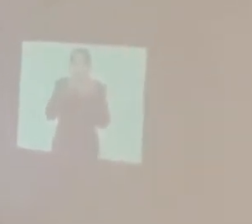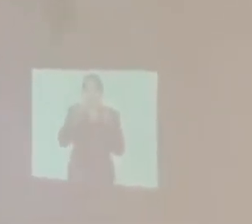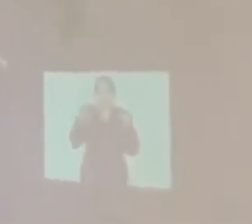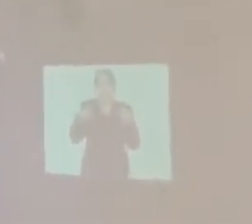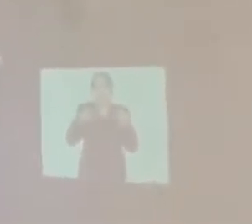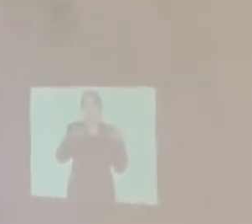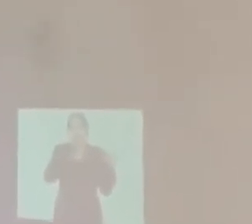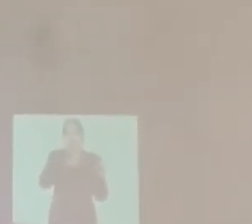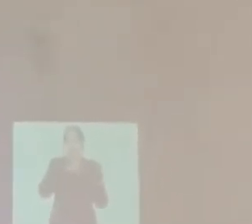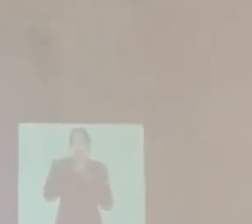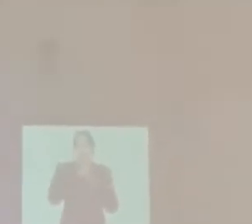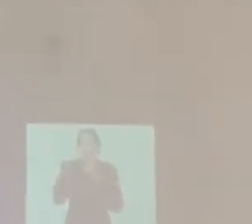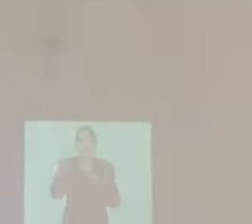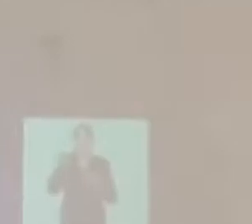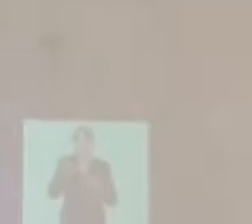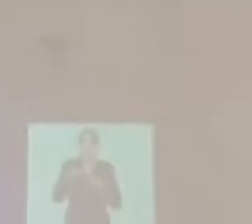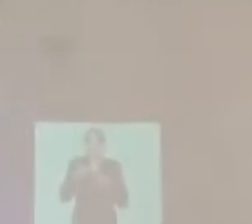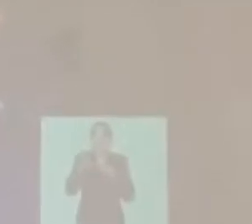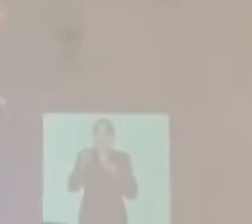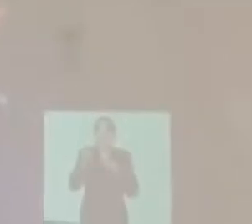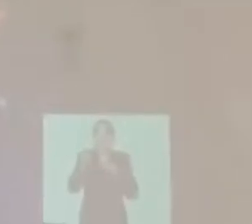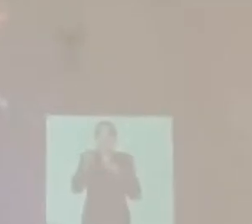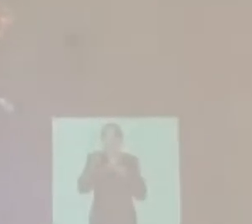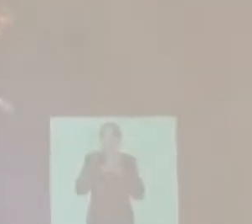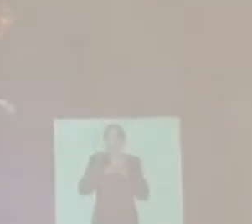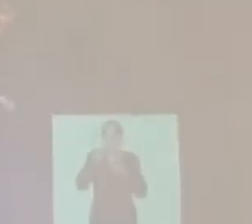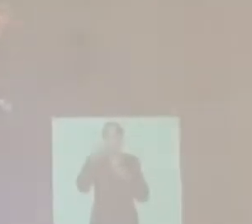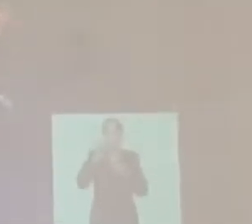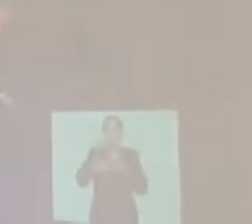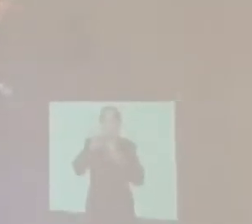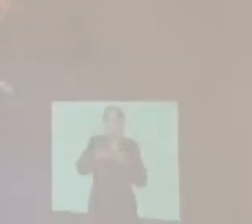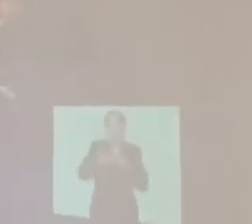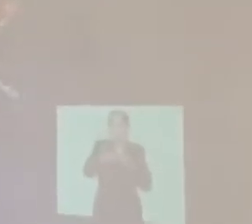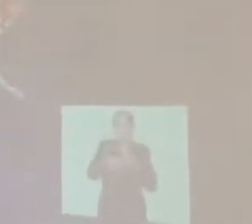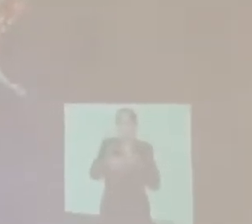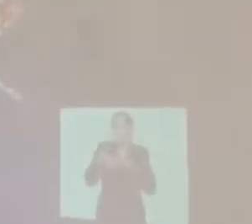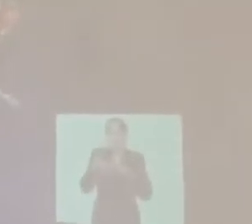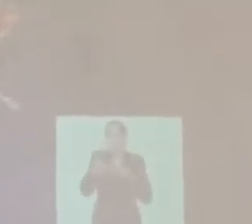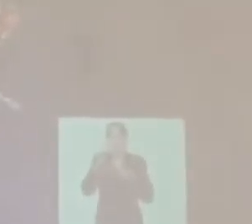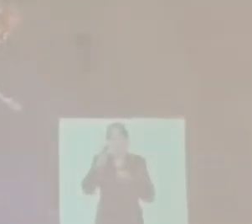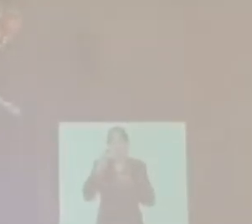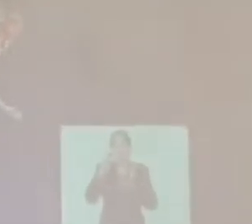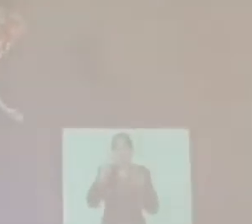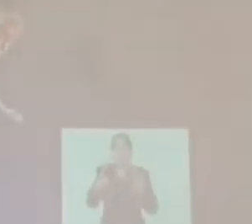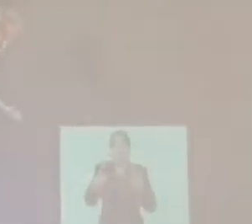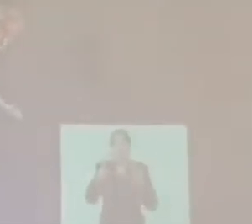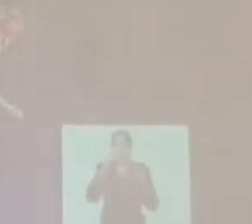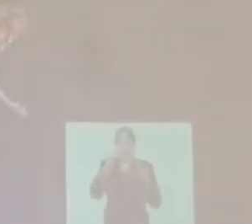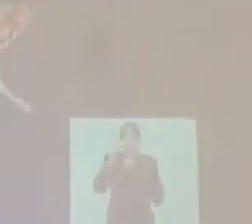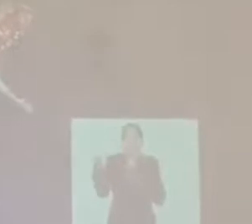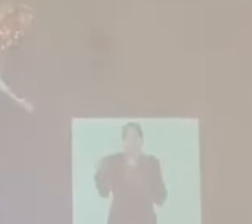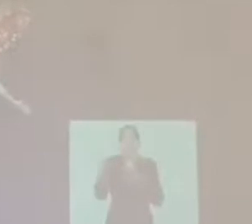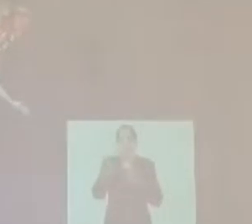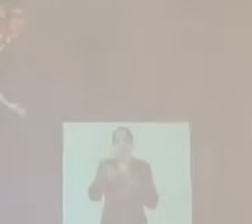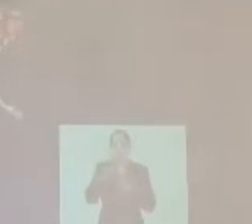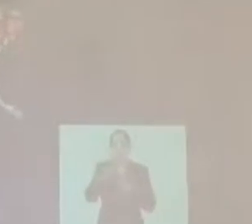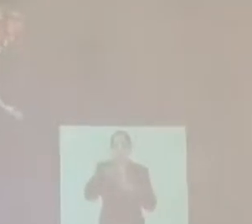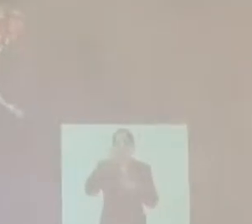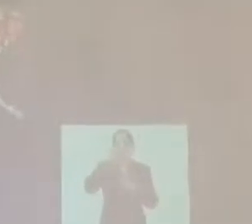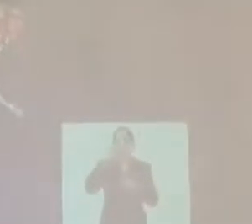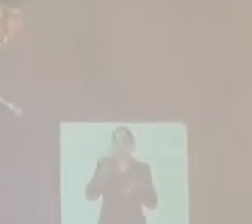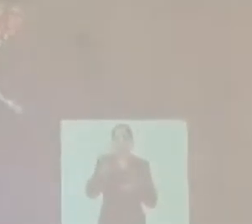promedio de 7.5 millones de personas al mes, el triple respecto al inicio de la administración. En este